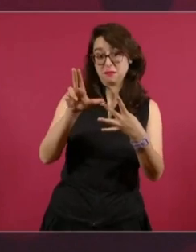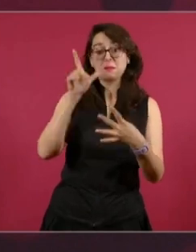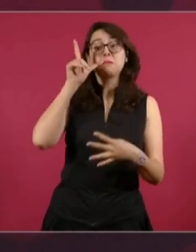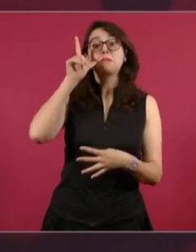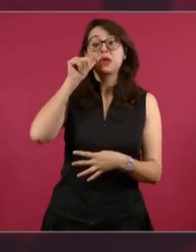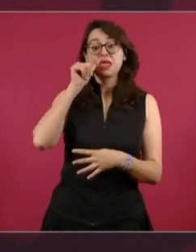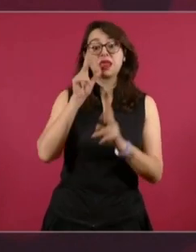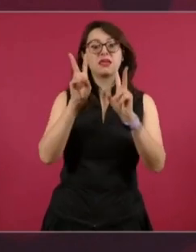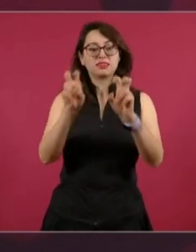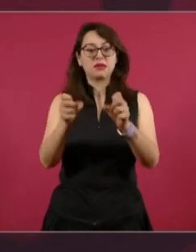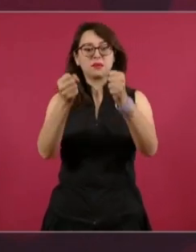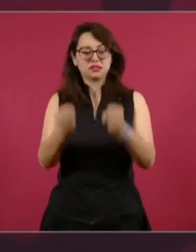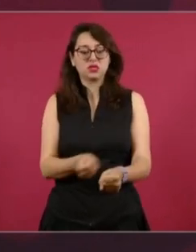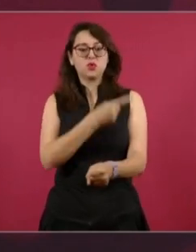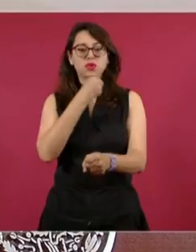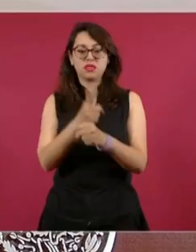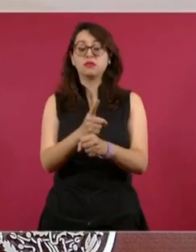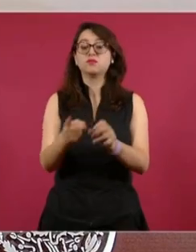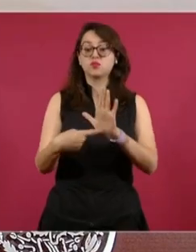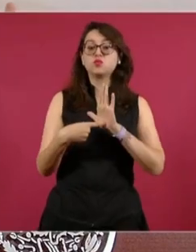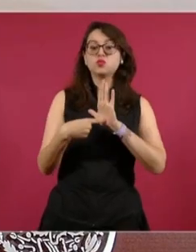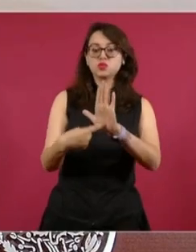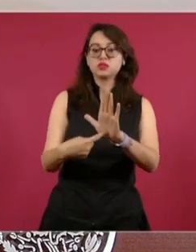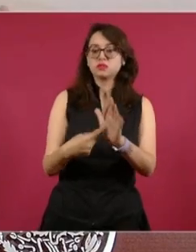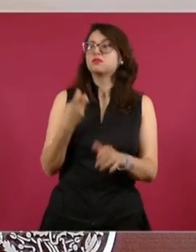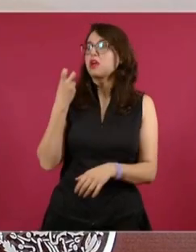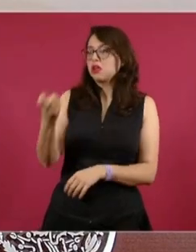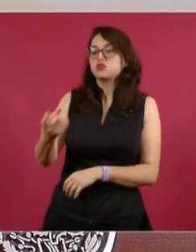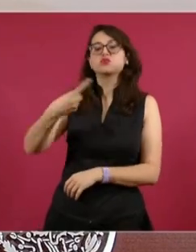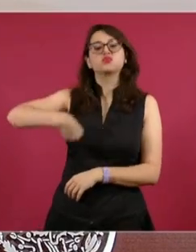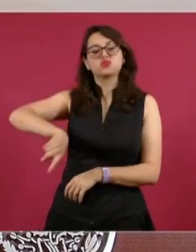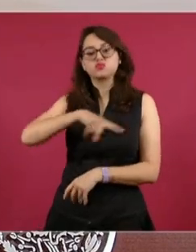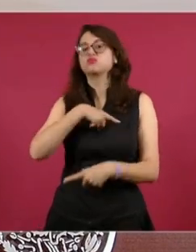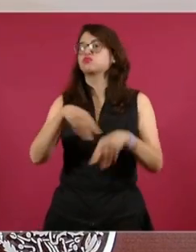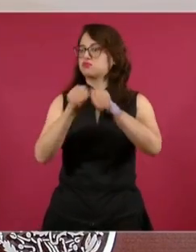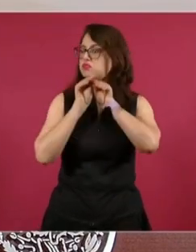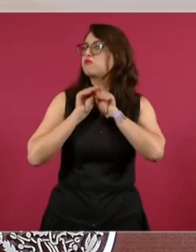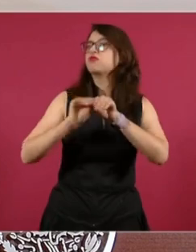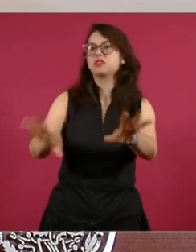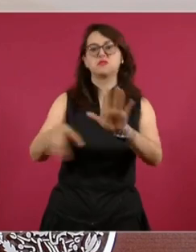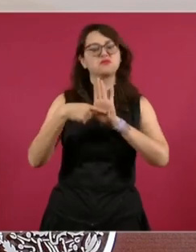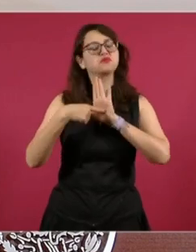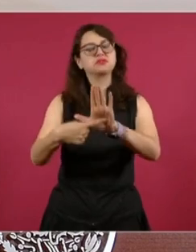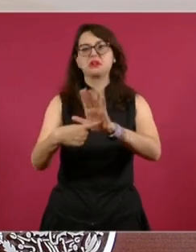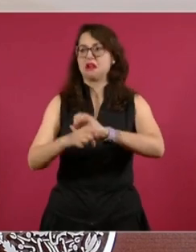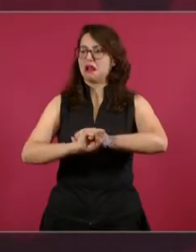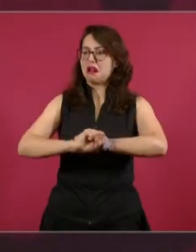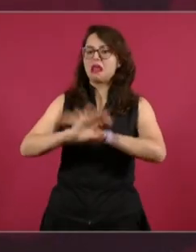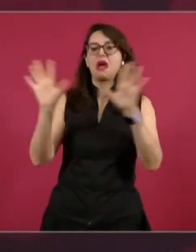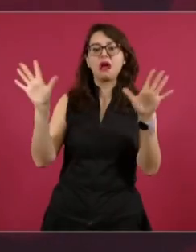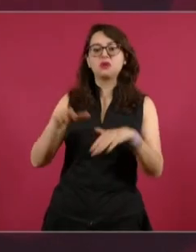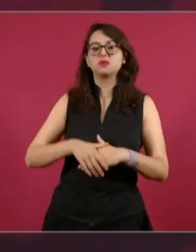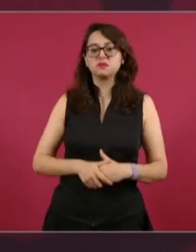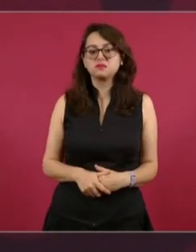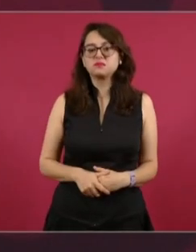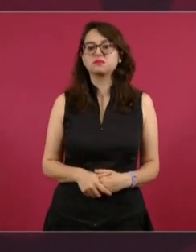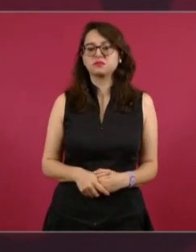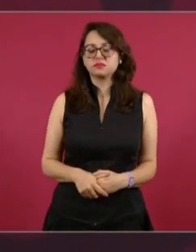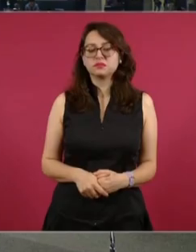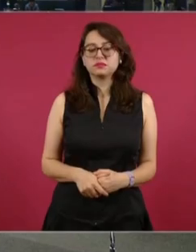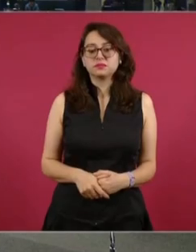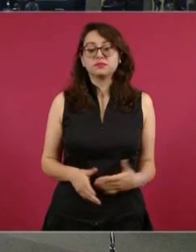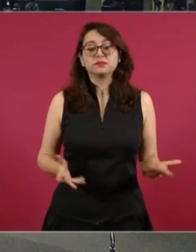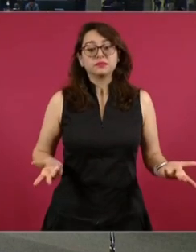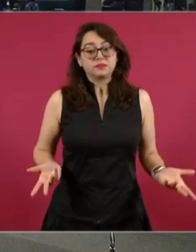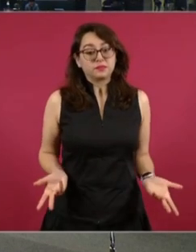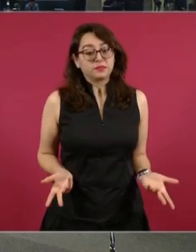cero impunidad, y esto se tiene que hacer público. Entonces, ¿usted considera que